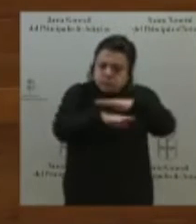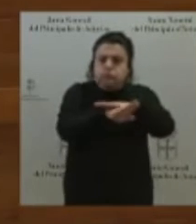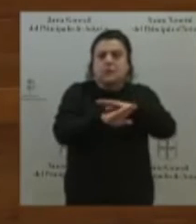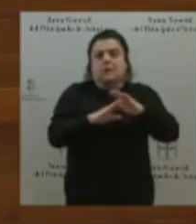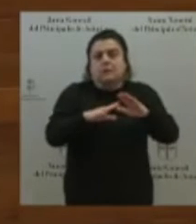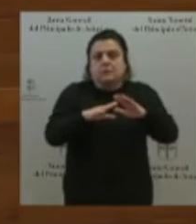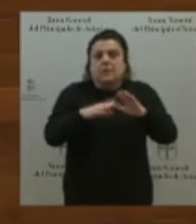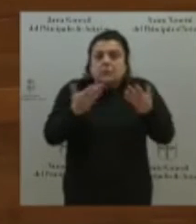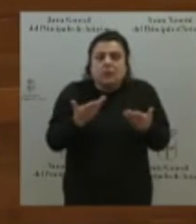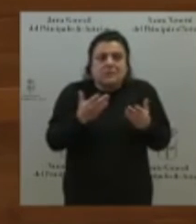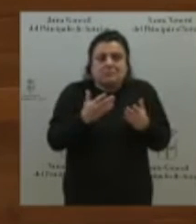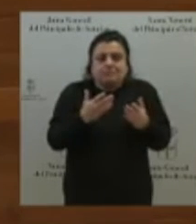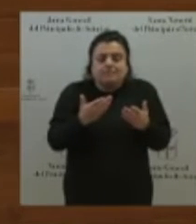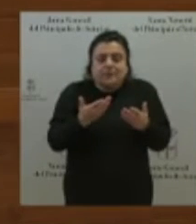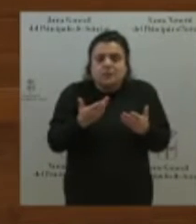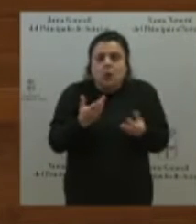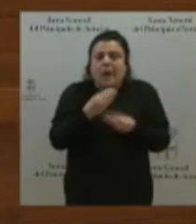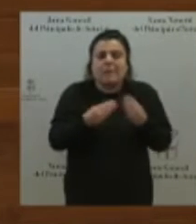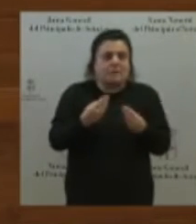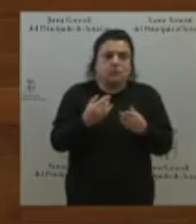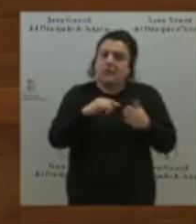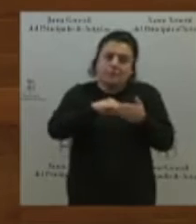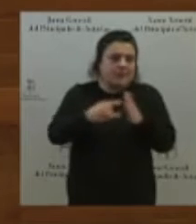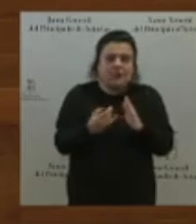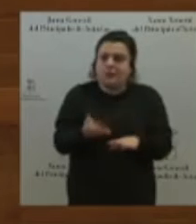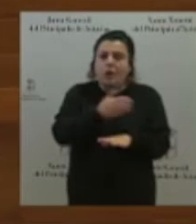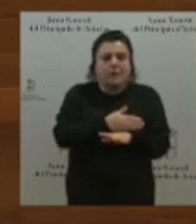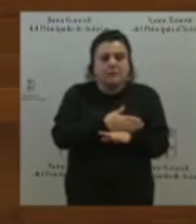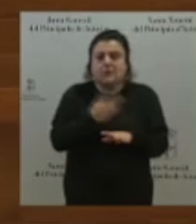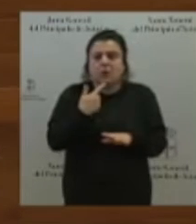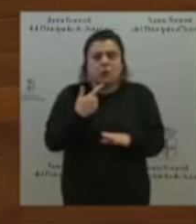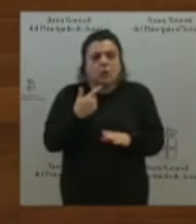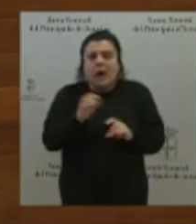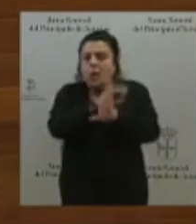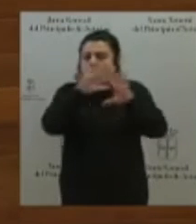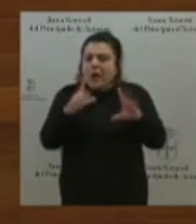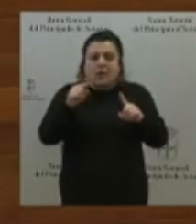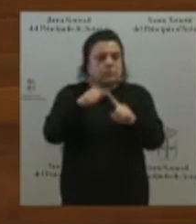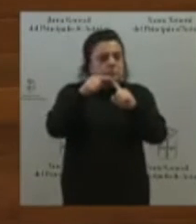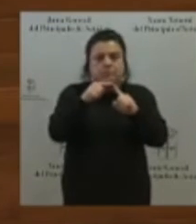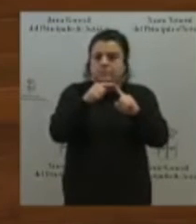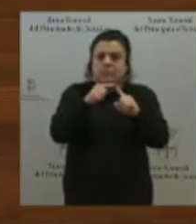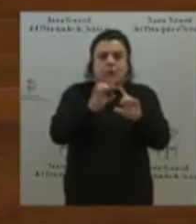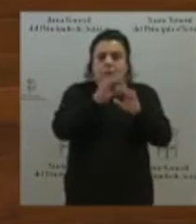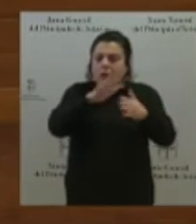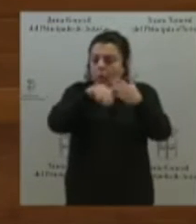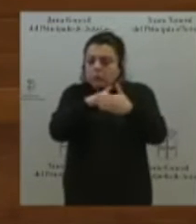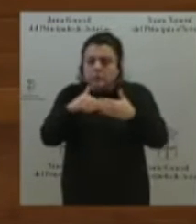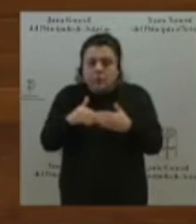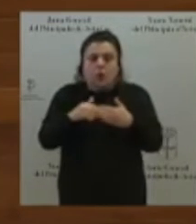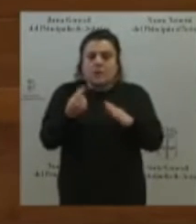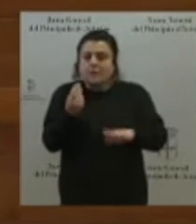con planificación solvente, con una fijación nítida de los objetivos, con una calendarización y una financiación adecuada, ¿no? Sabemos